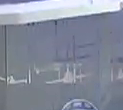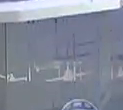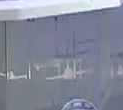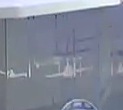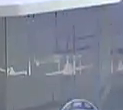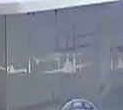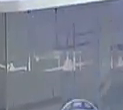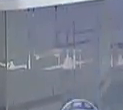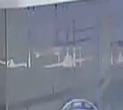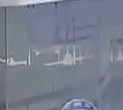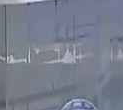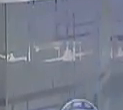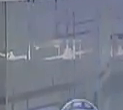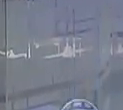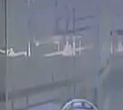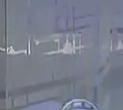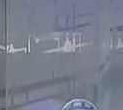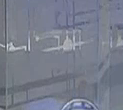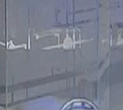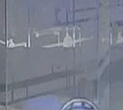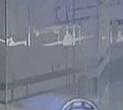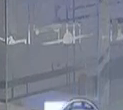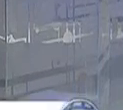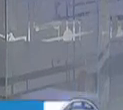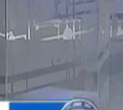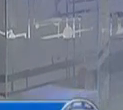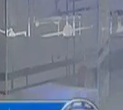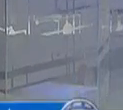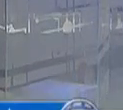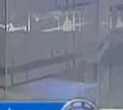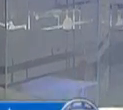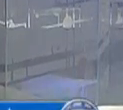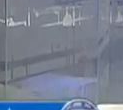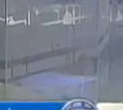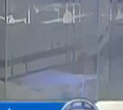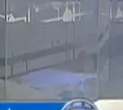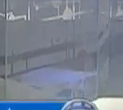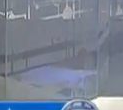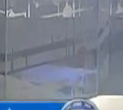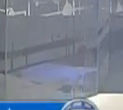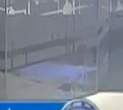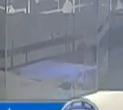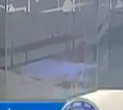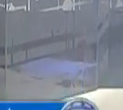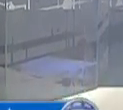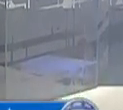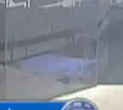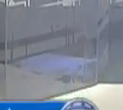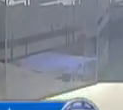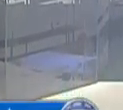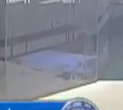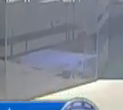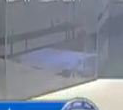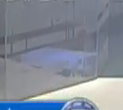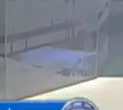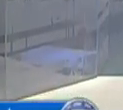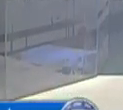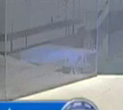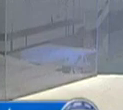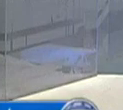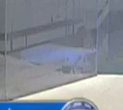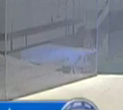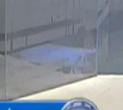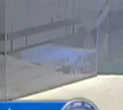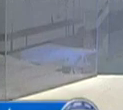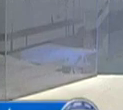el presidente de la república anunció la creación de la séptima brigada del ejército durante el acto conmemorativo por el aniversario de la